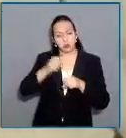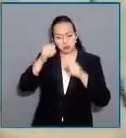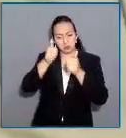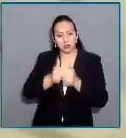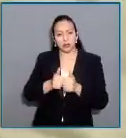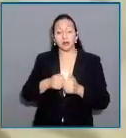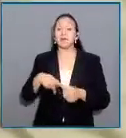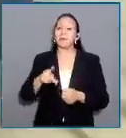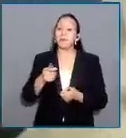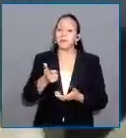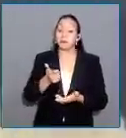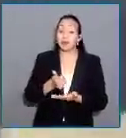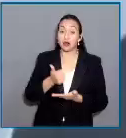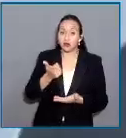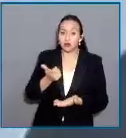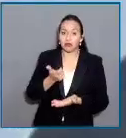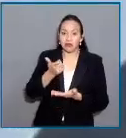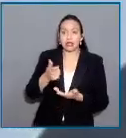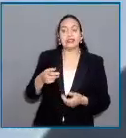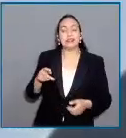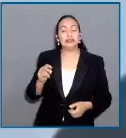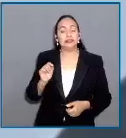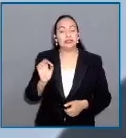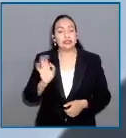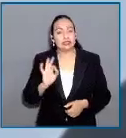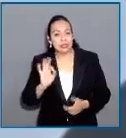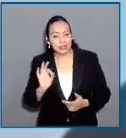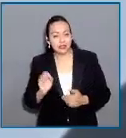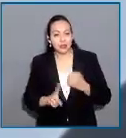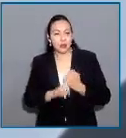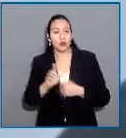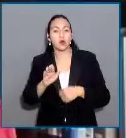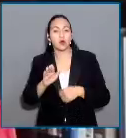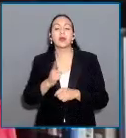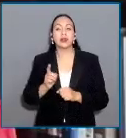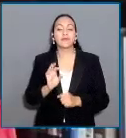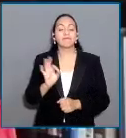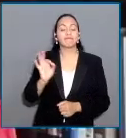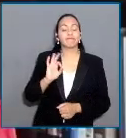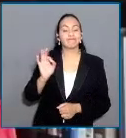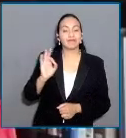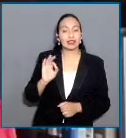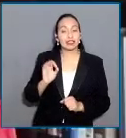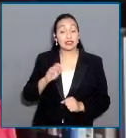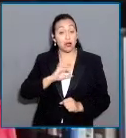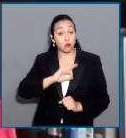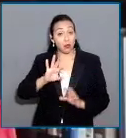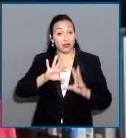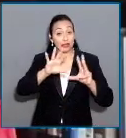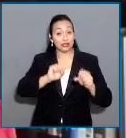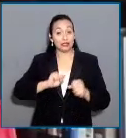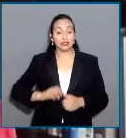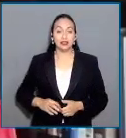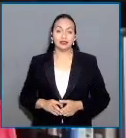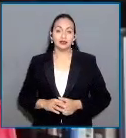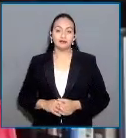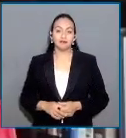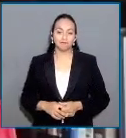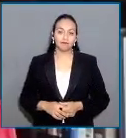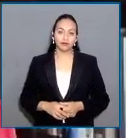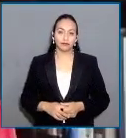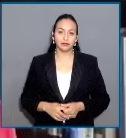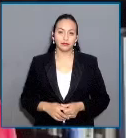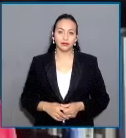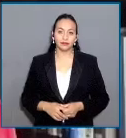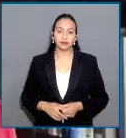por remesas se verían afectados por el temor a que sean retenidos. Sí hay un